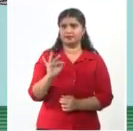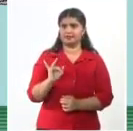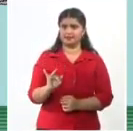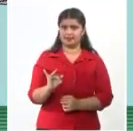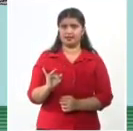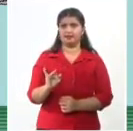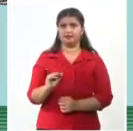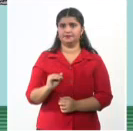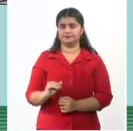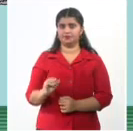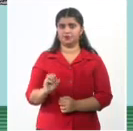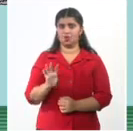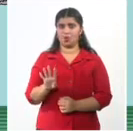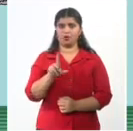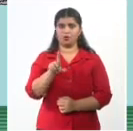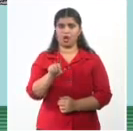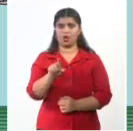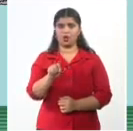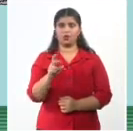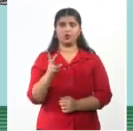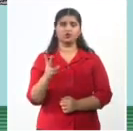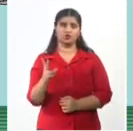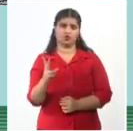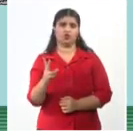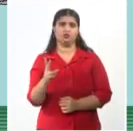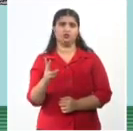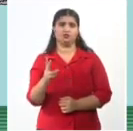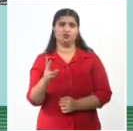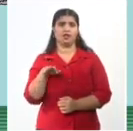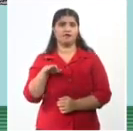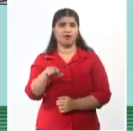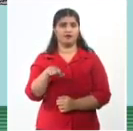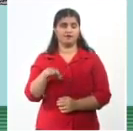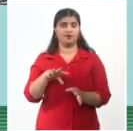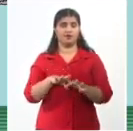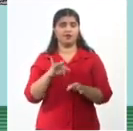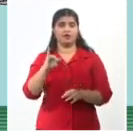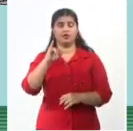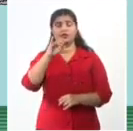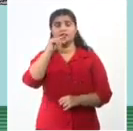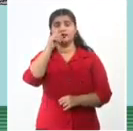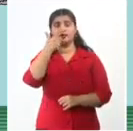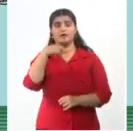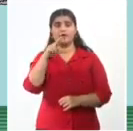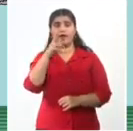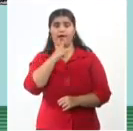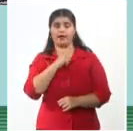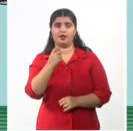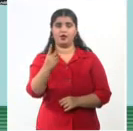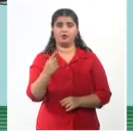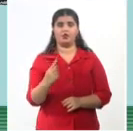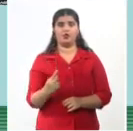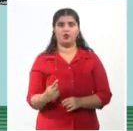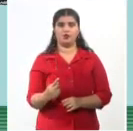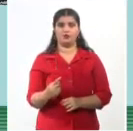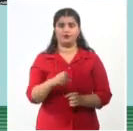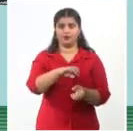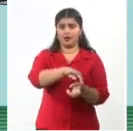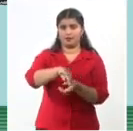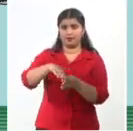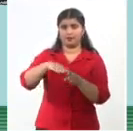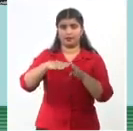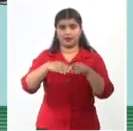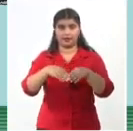4, Cacocún 2 y Rafael Freire y Jibara 1 en cada uno. Granma diagnostica un caso